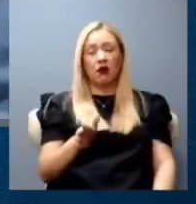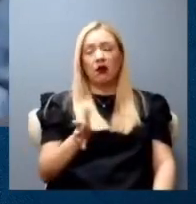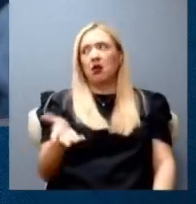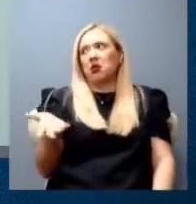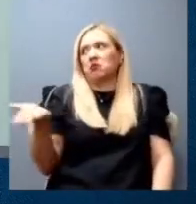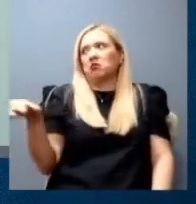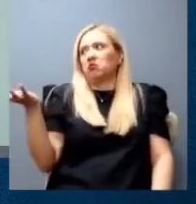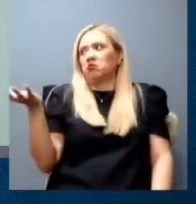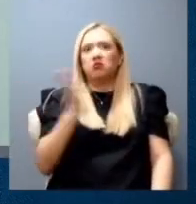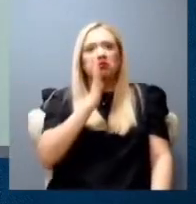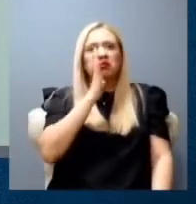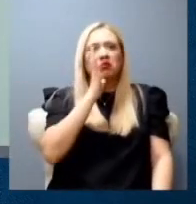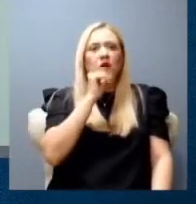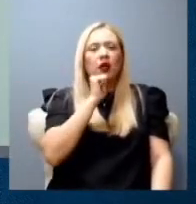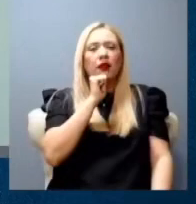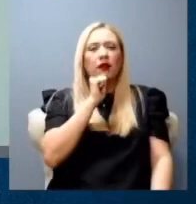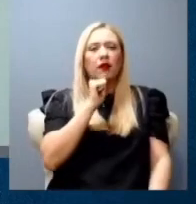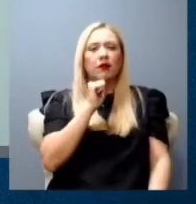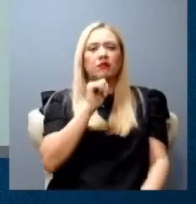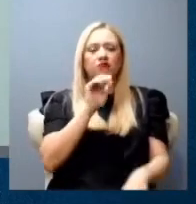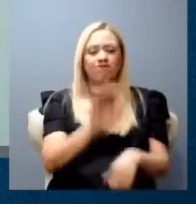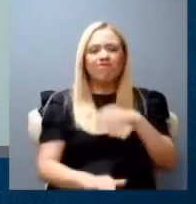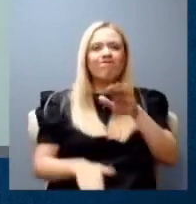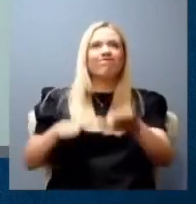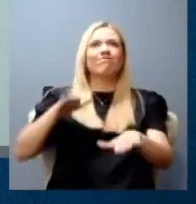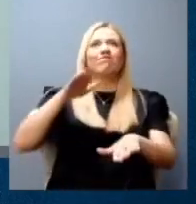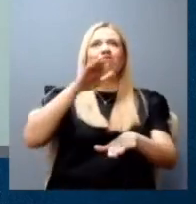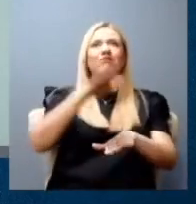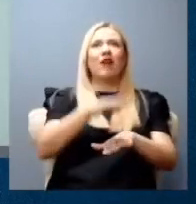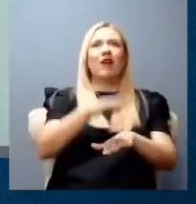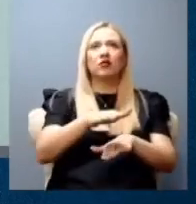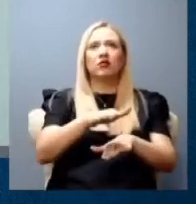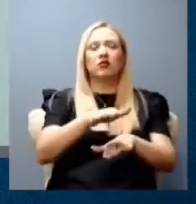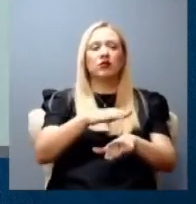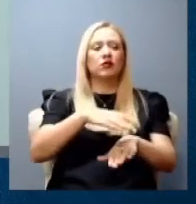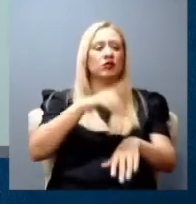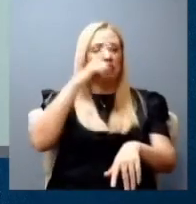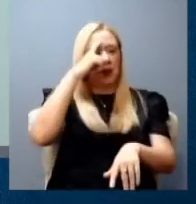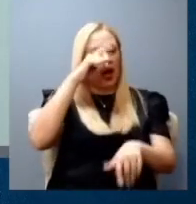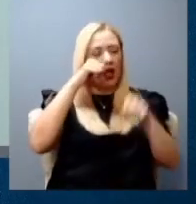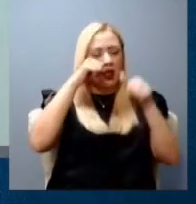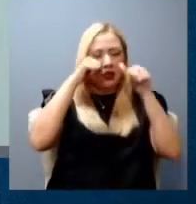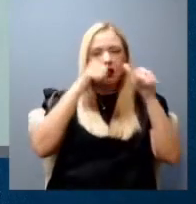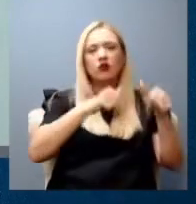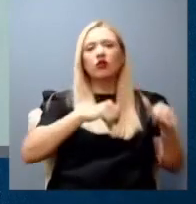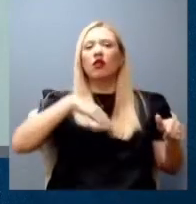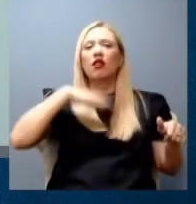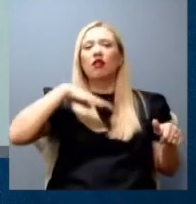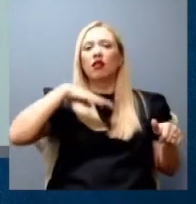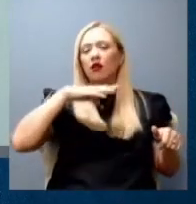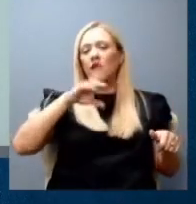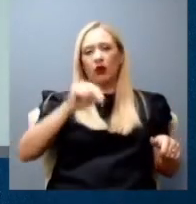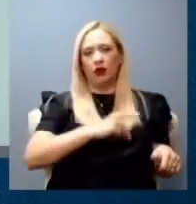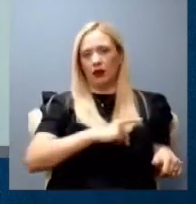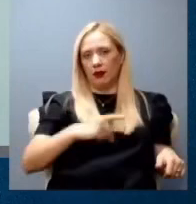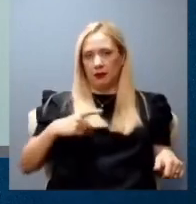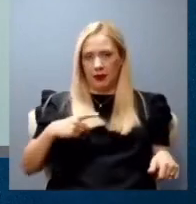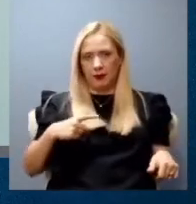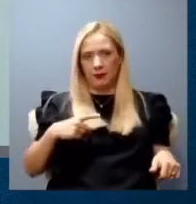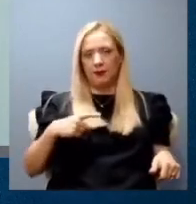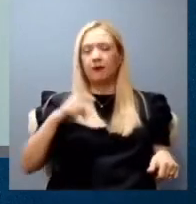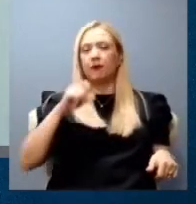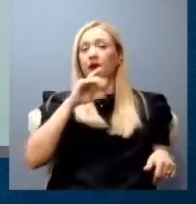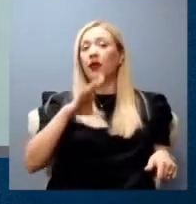difícilmente está dando un paso en contra de la impunidad. También para nombrar estos crímenes está, digamos, el